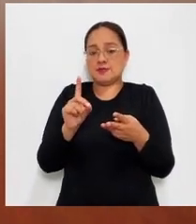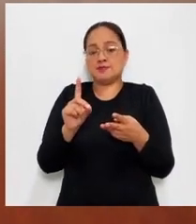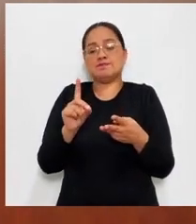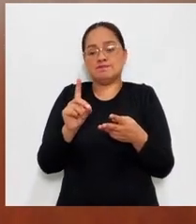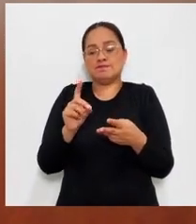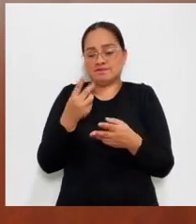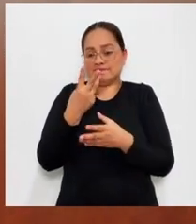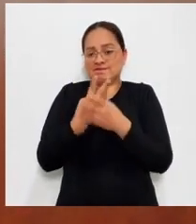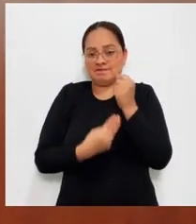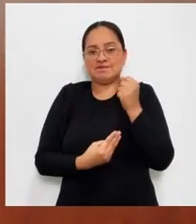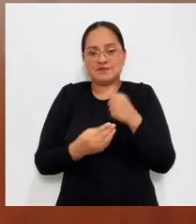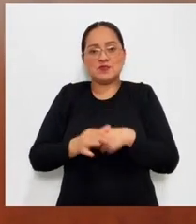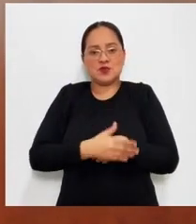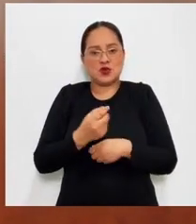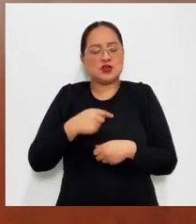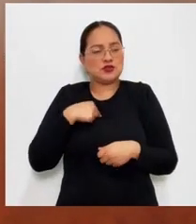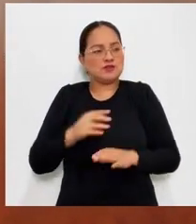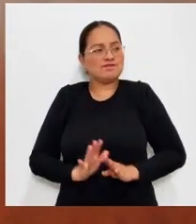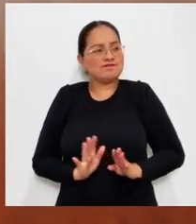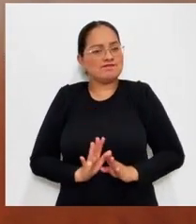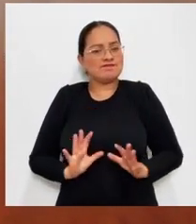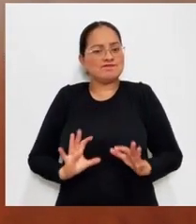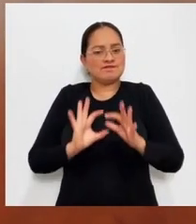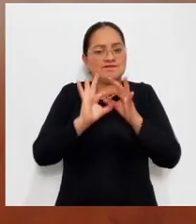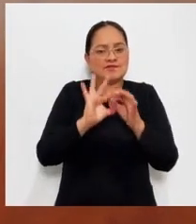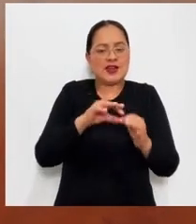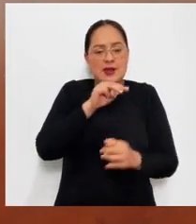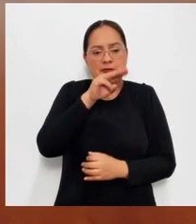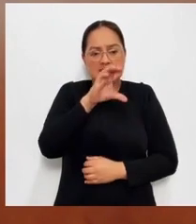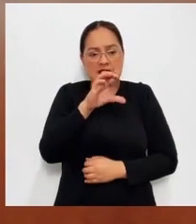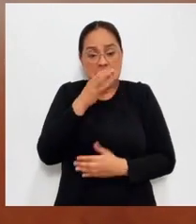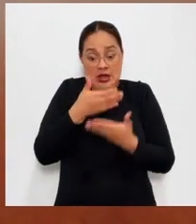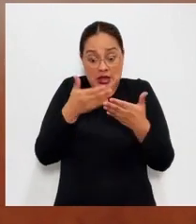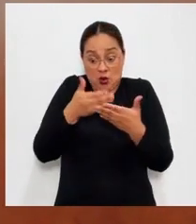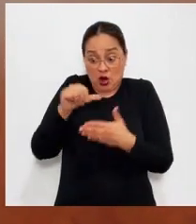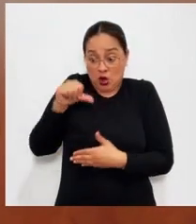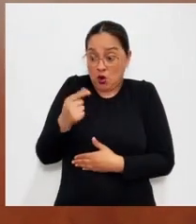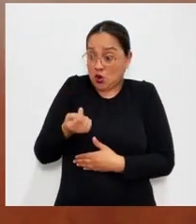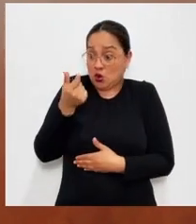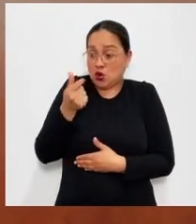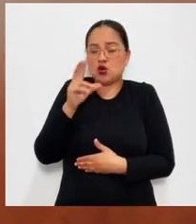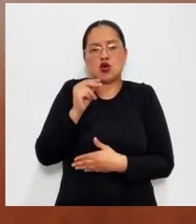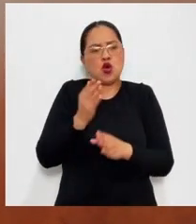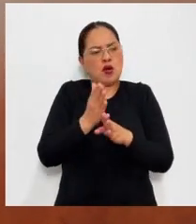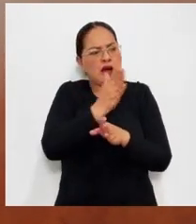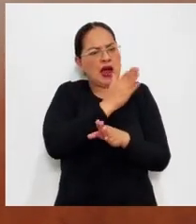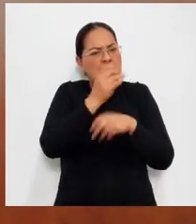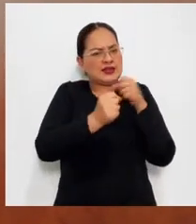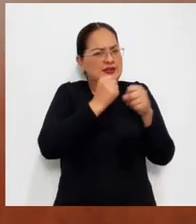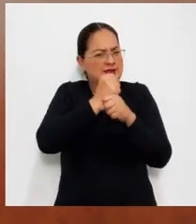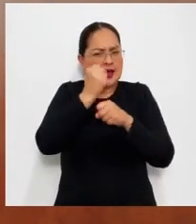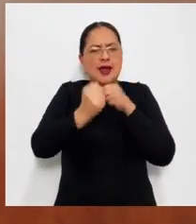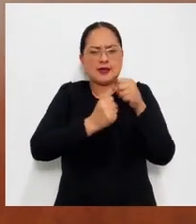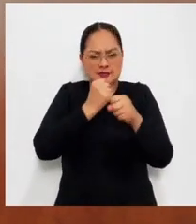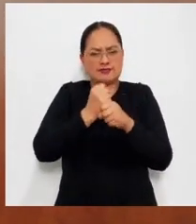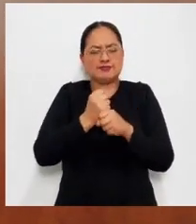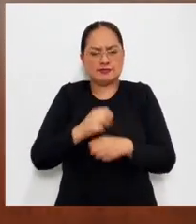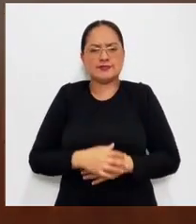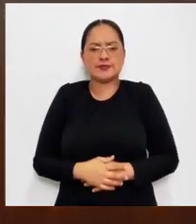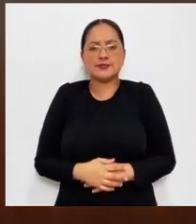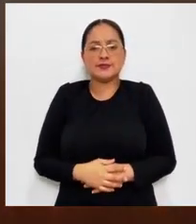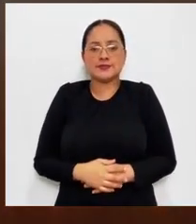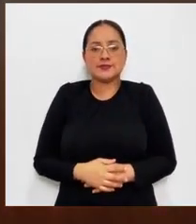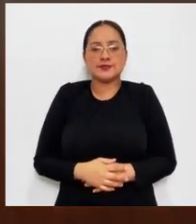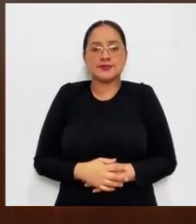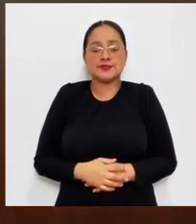PRD. Es decir, mi simpatía con Movimiento Ciudadano no es de hoy. Mi simpatía con Movimiento Ciudadano viene de mucho más atrás.